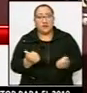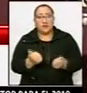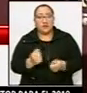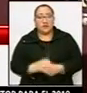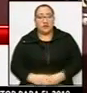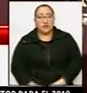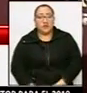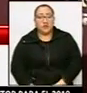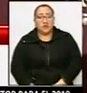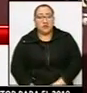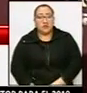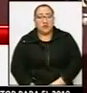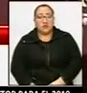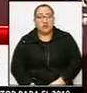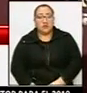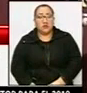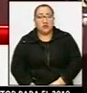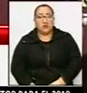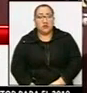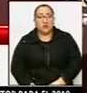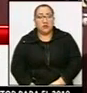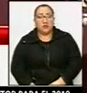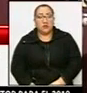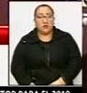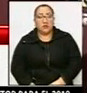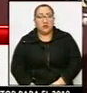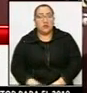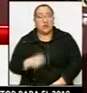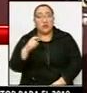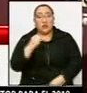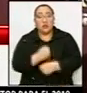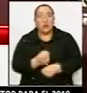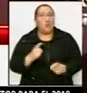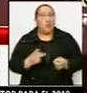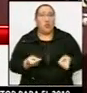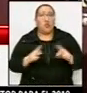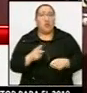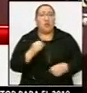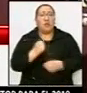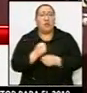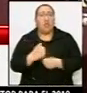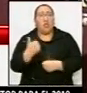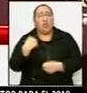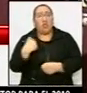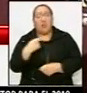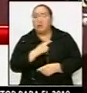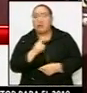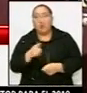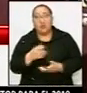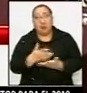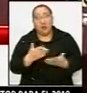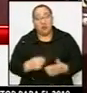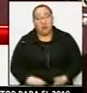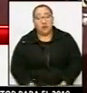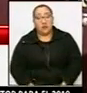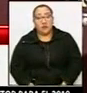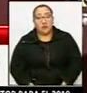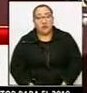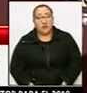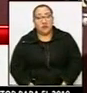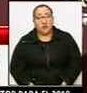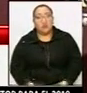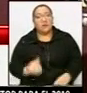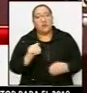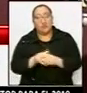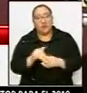desarticulados. Necesitamos que empezar a articular los programas, no duplicar funciones, ministro. porque de esa manera, ahorrando,